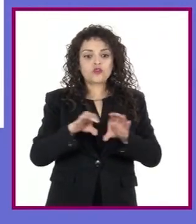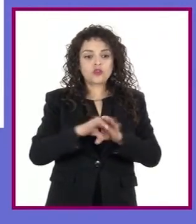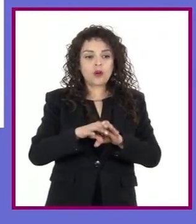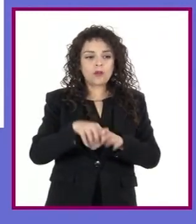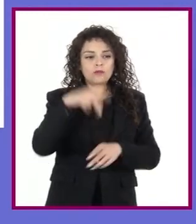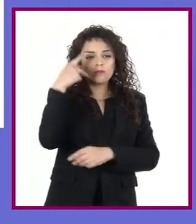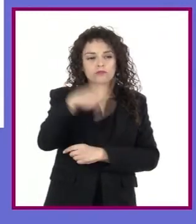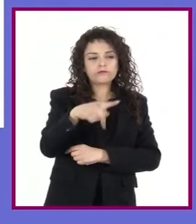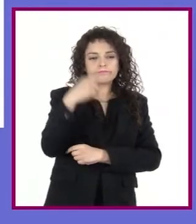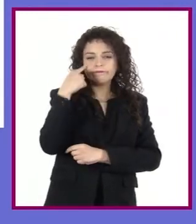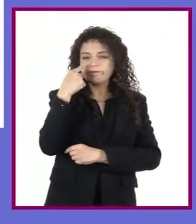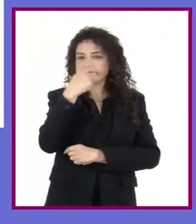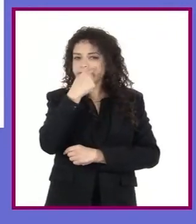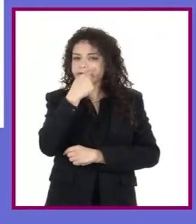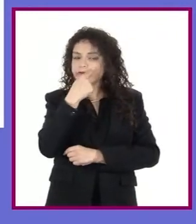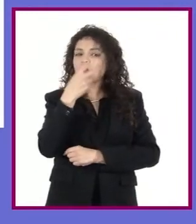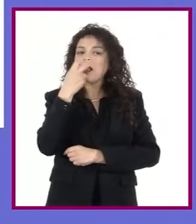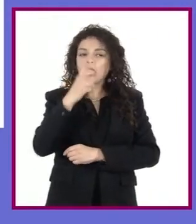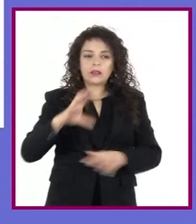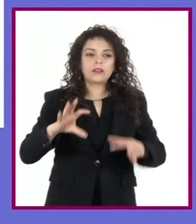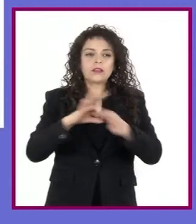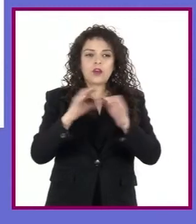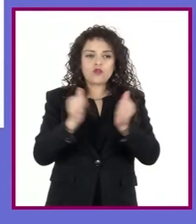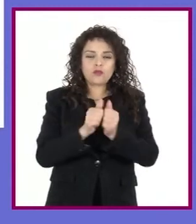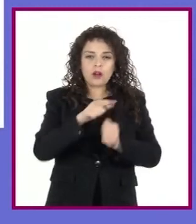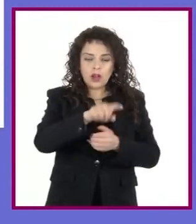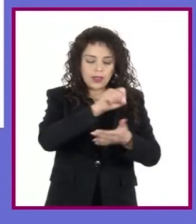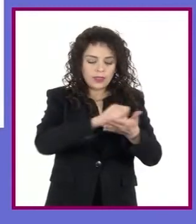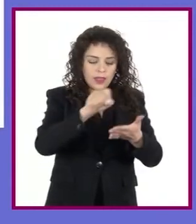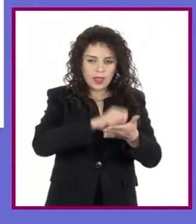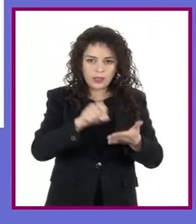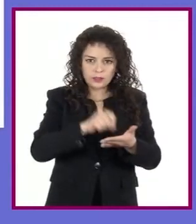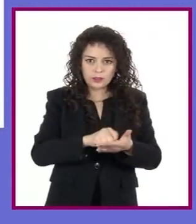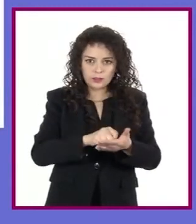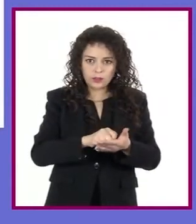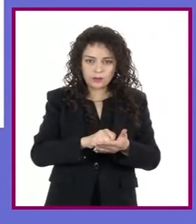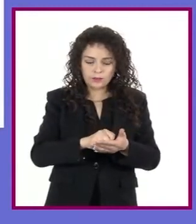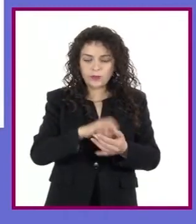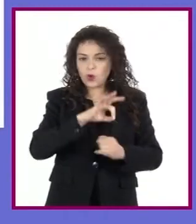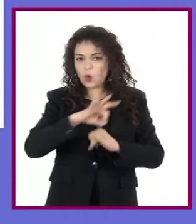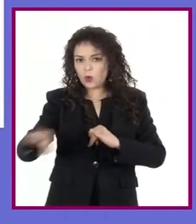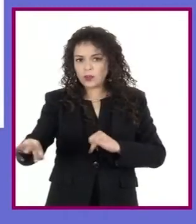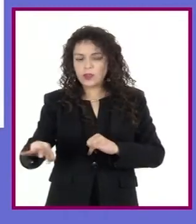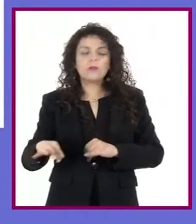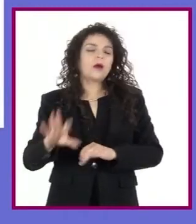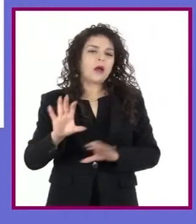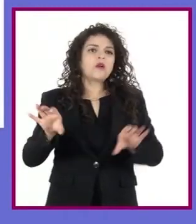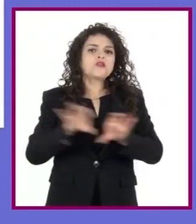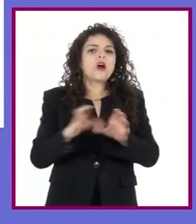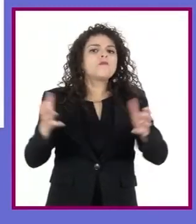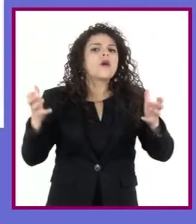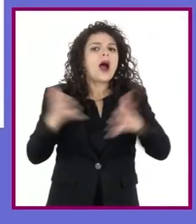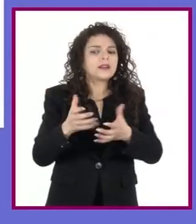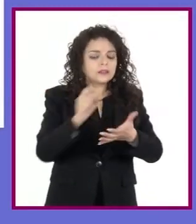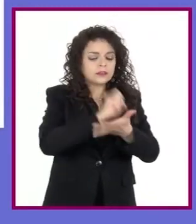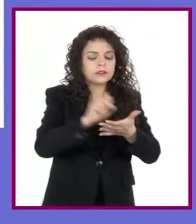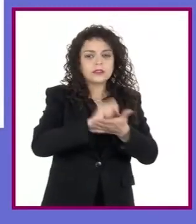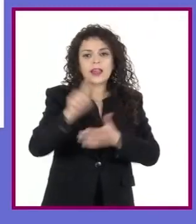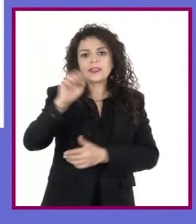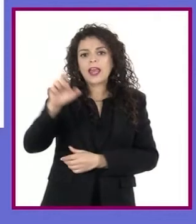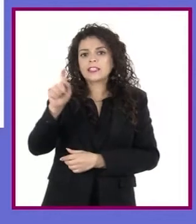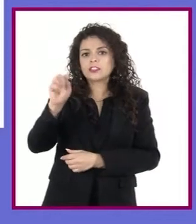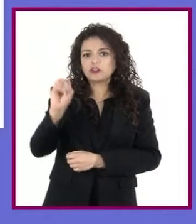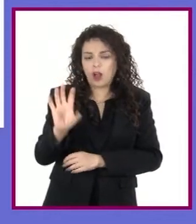y finalmente en cómo elaboramos el texto. En primer lugar, podemos